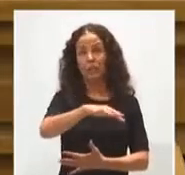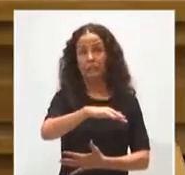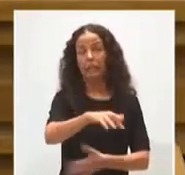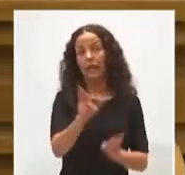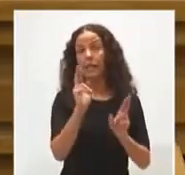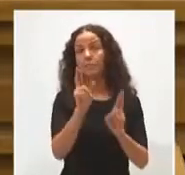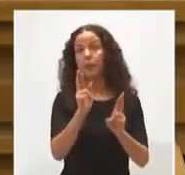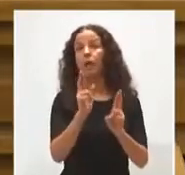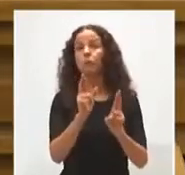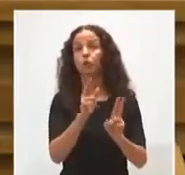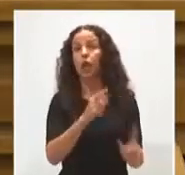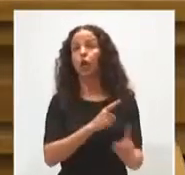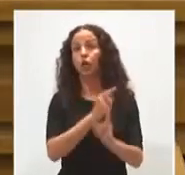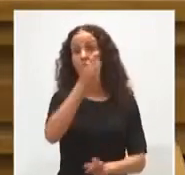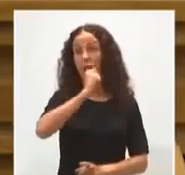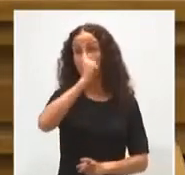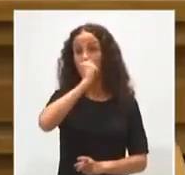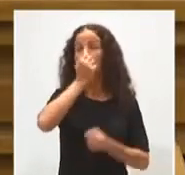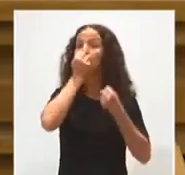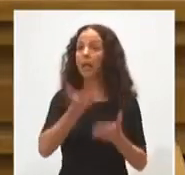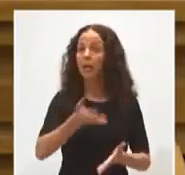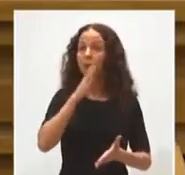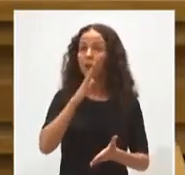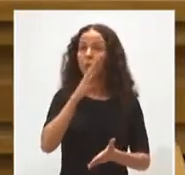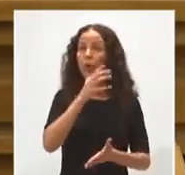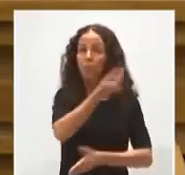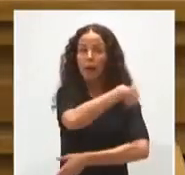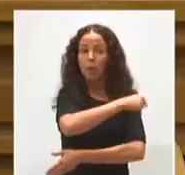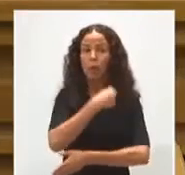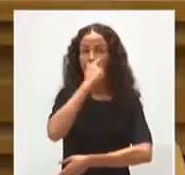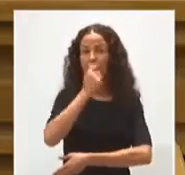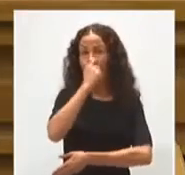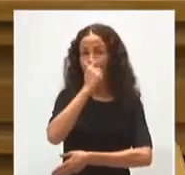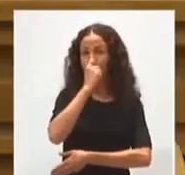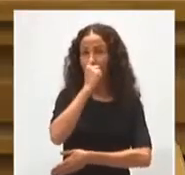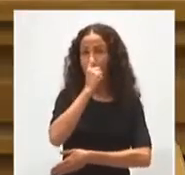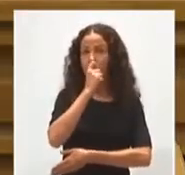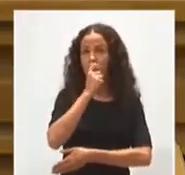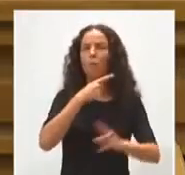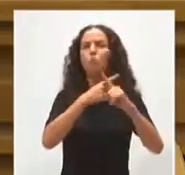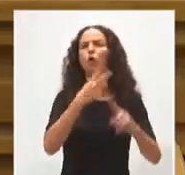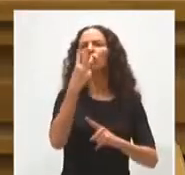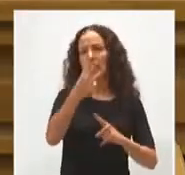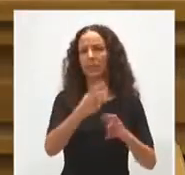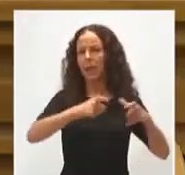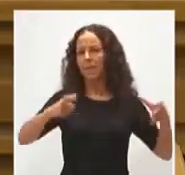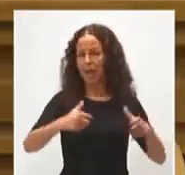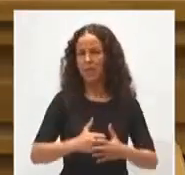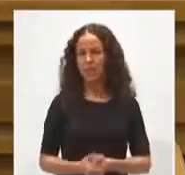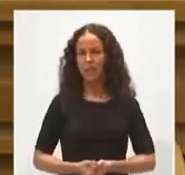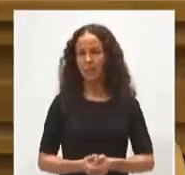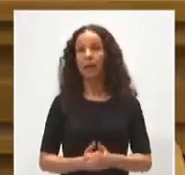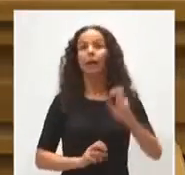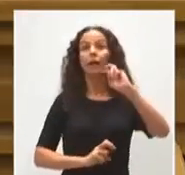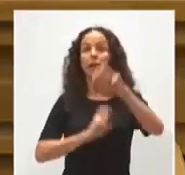con esta este refuerzo en la vacuna de la gripe que va a ser verdaderamente histórico renovaremos